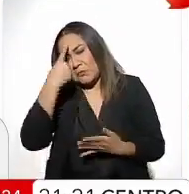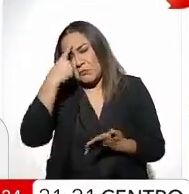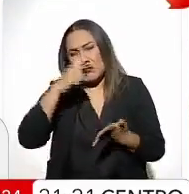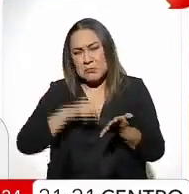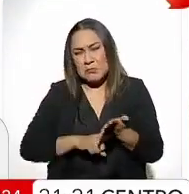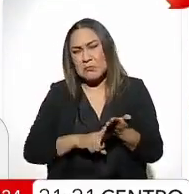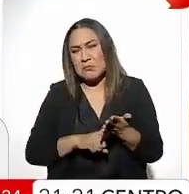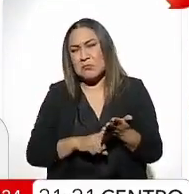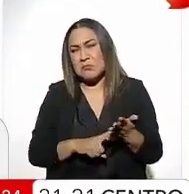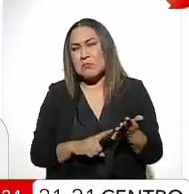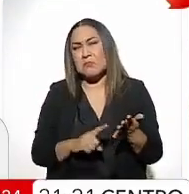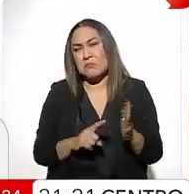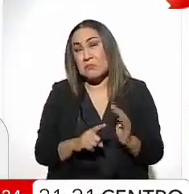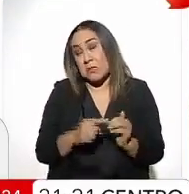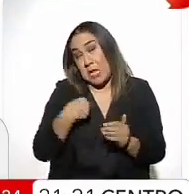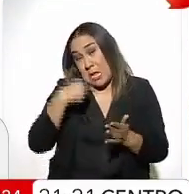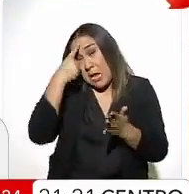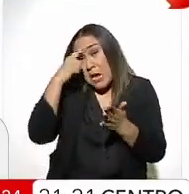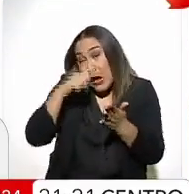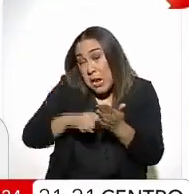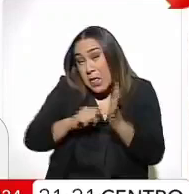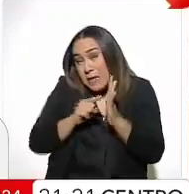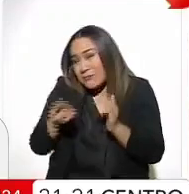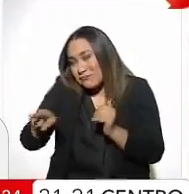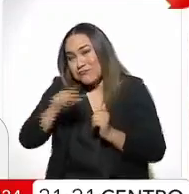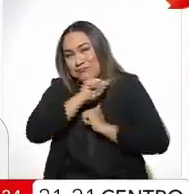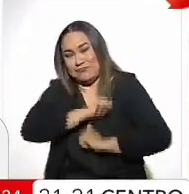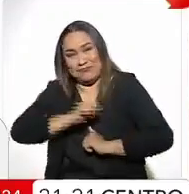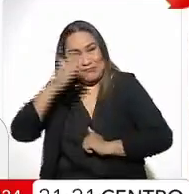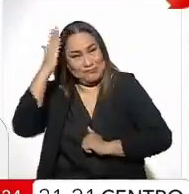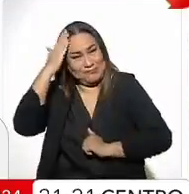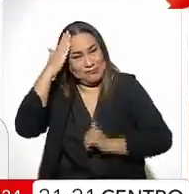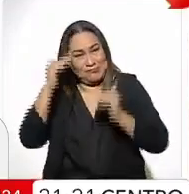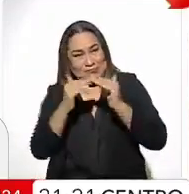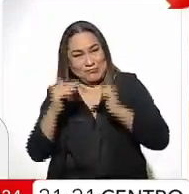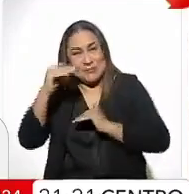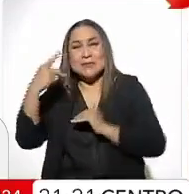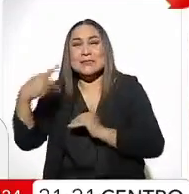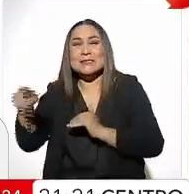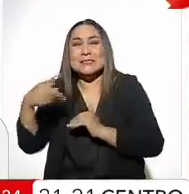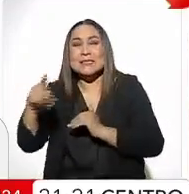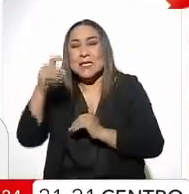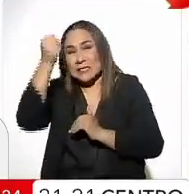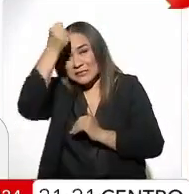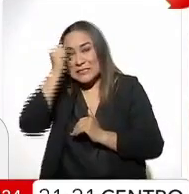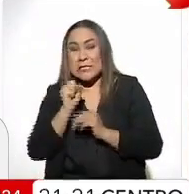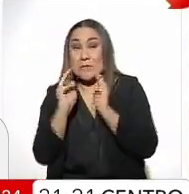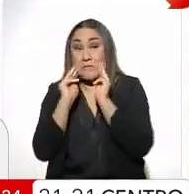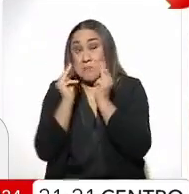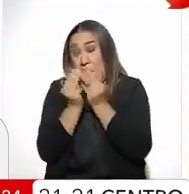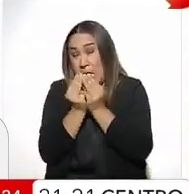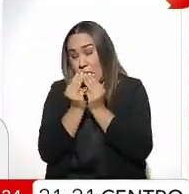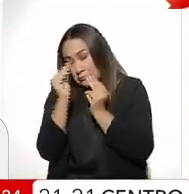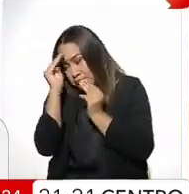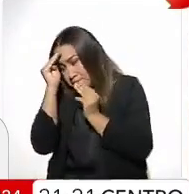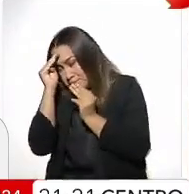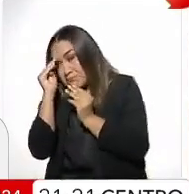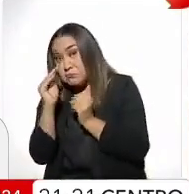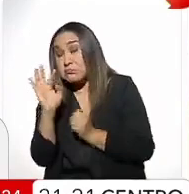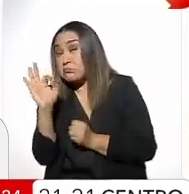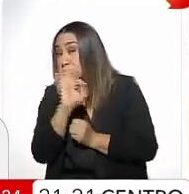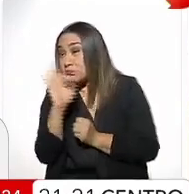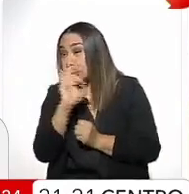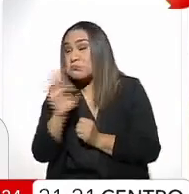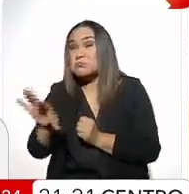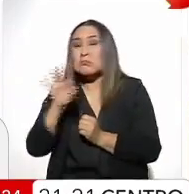ya han escogido los líderes o el líder máximo del cartel de Sinaloa, que puede ser el